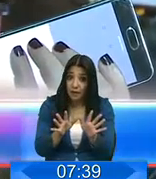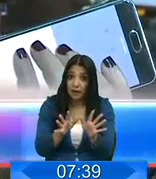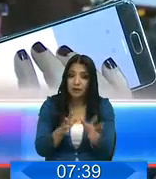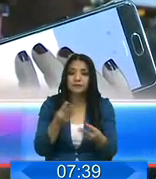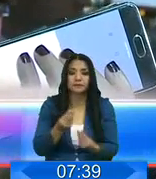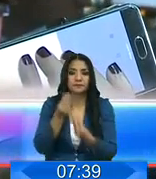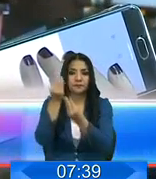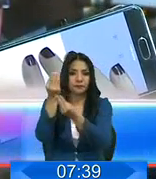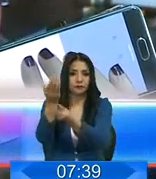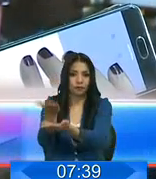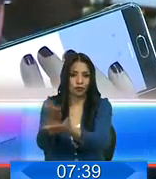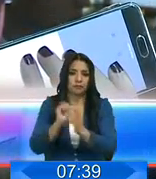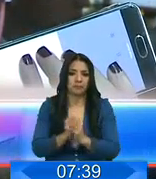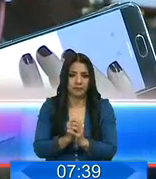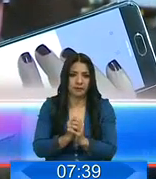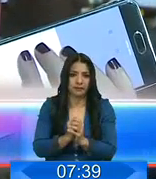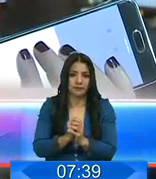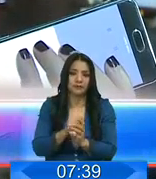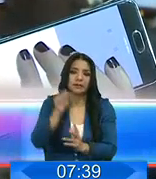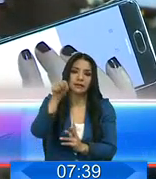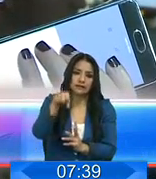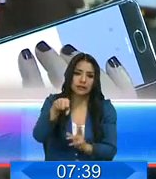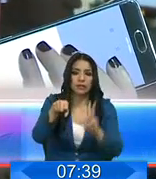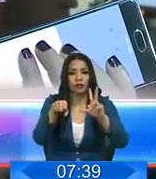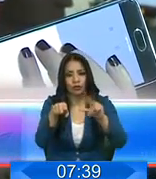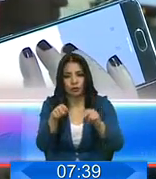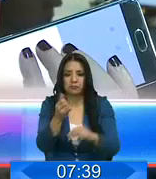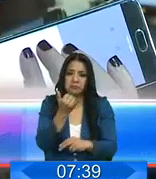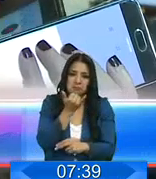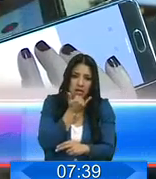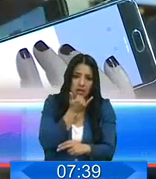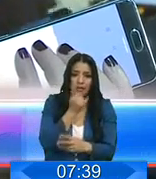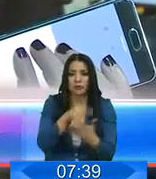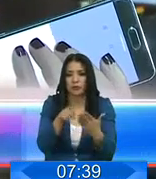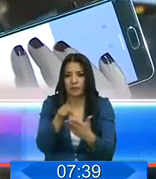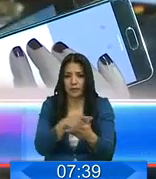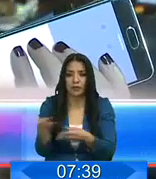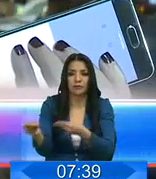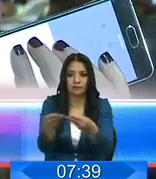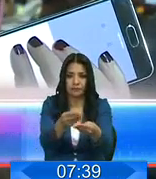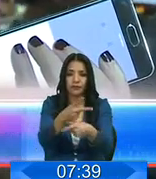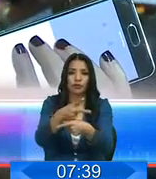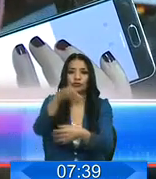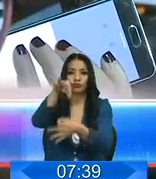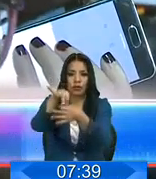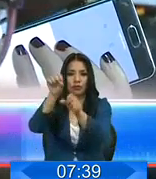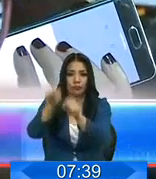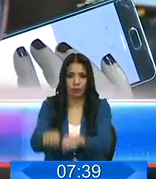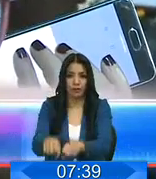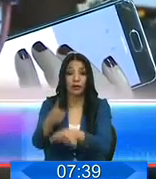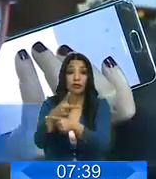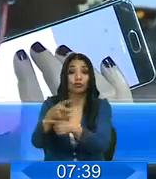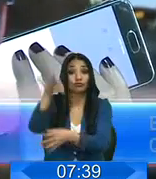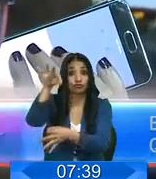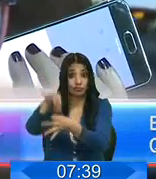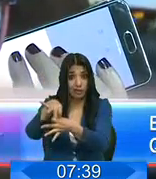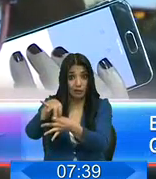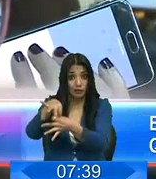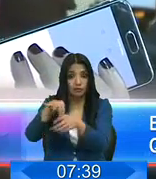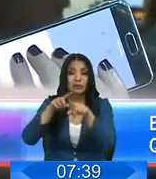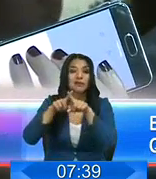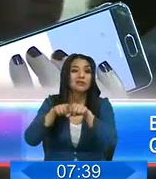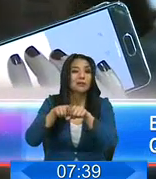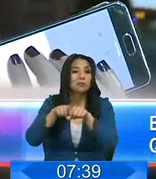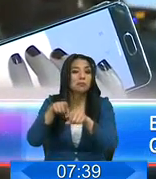van calificando si es una infracción, pasaría al Consejo Nacional Electoral. El Consejo Nacional, dependiendo